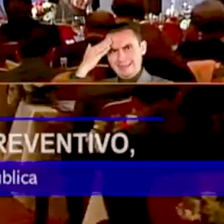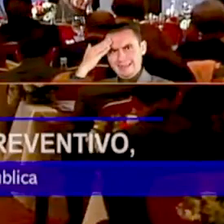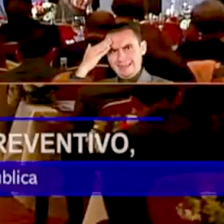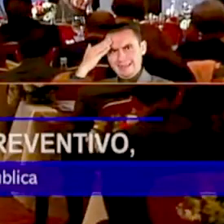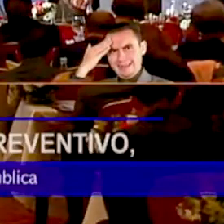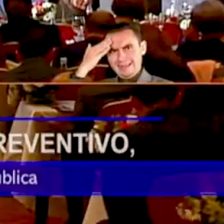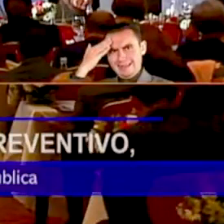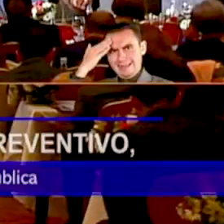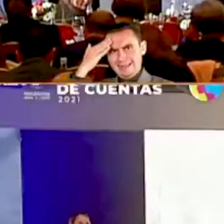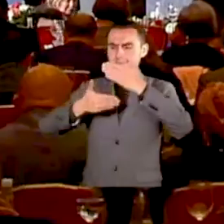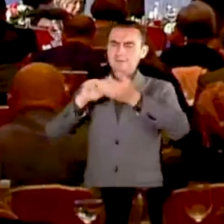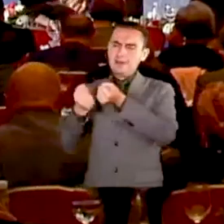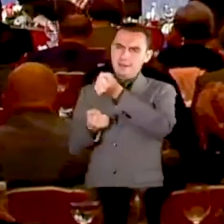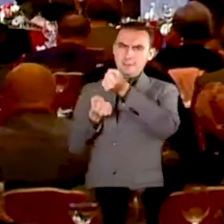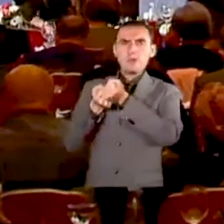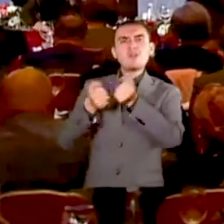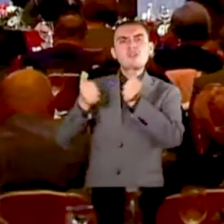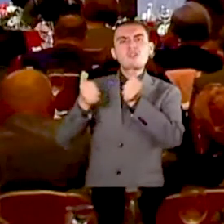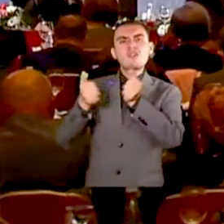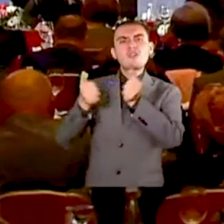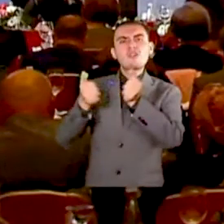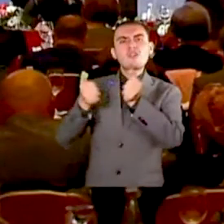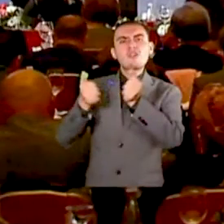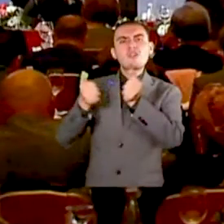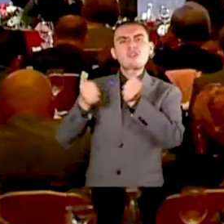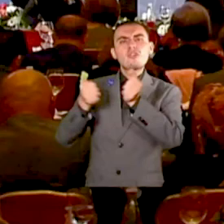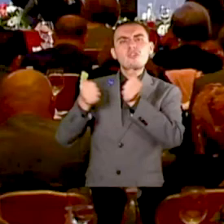por el plan. Seguimos